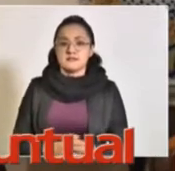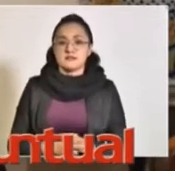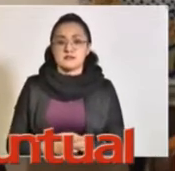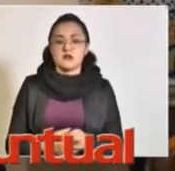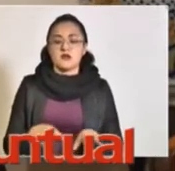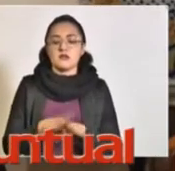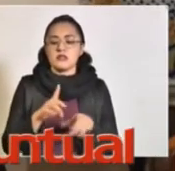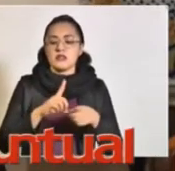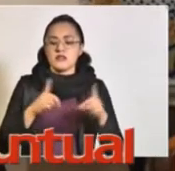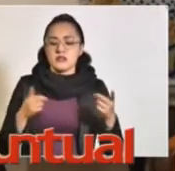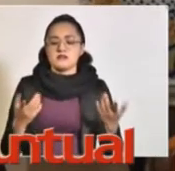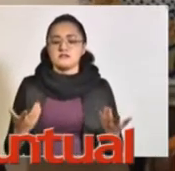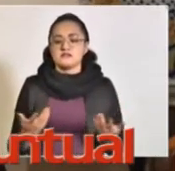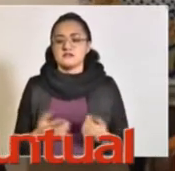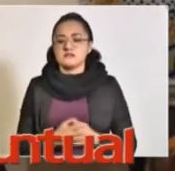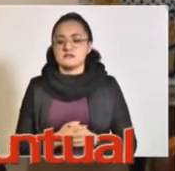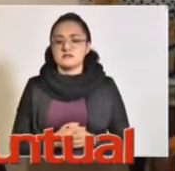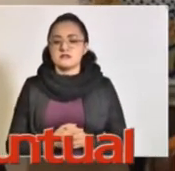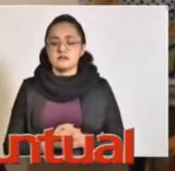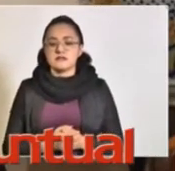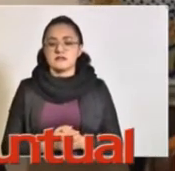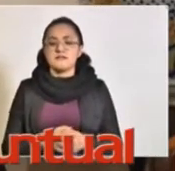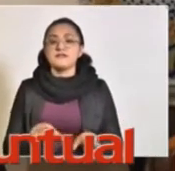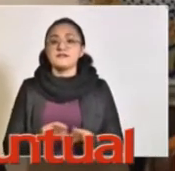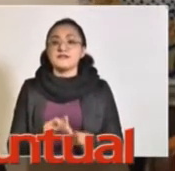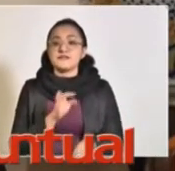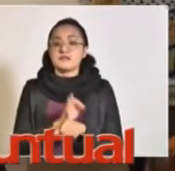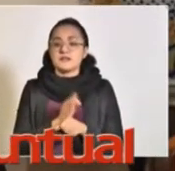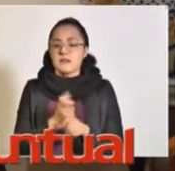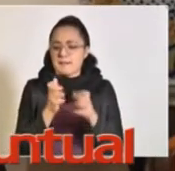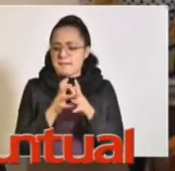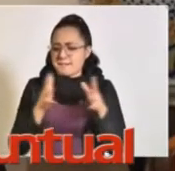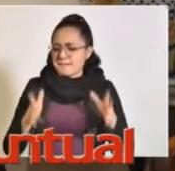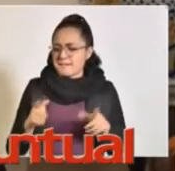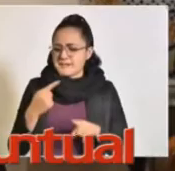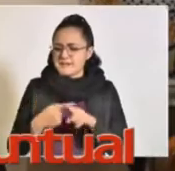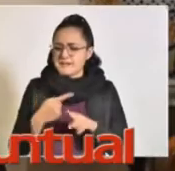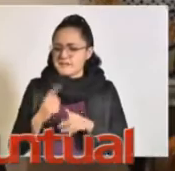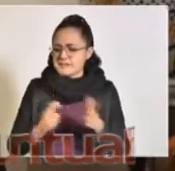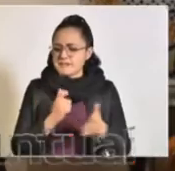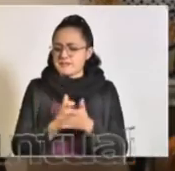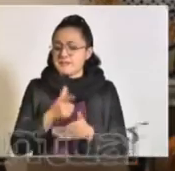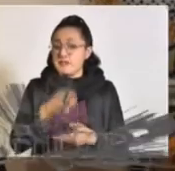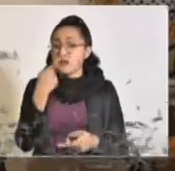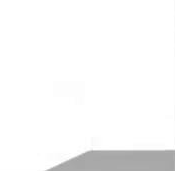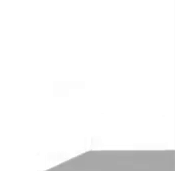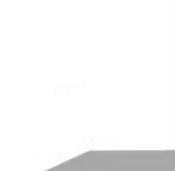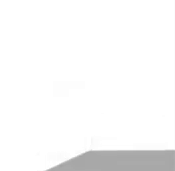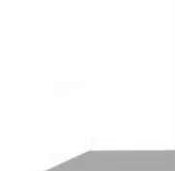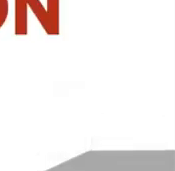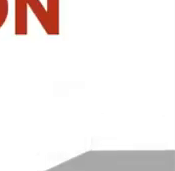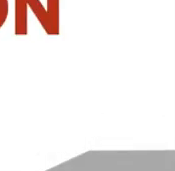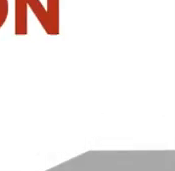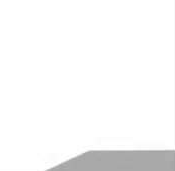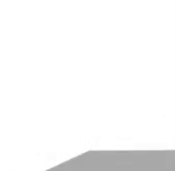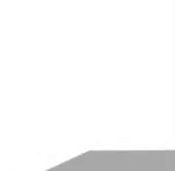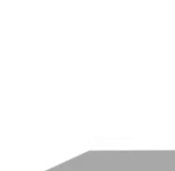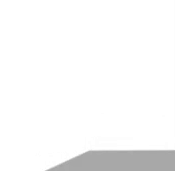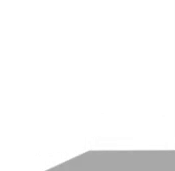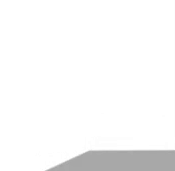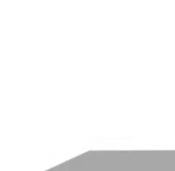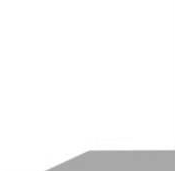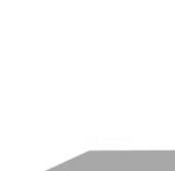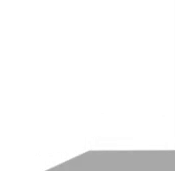ese desarrollo y esa ampliación en la inversión de esta empresa. El poder de la